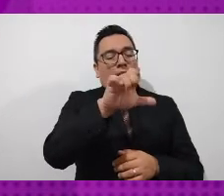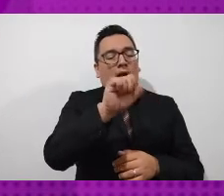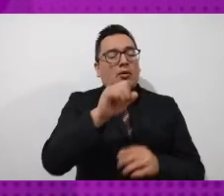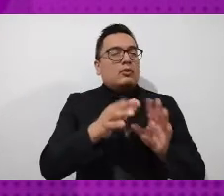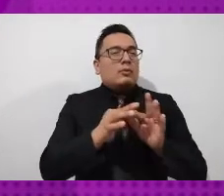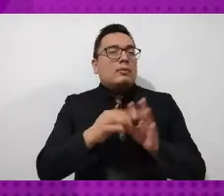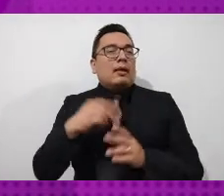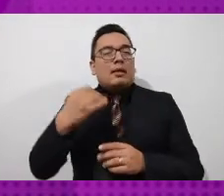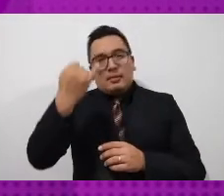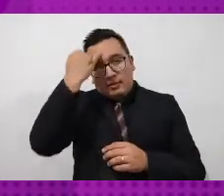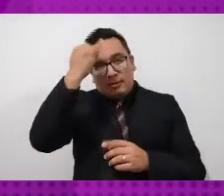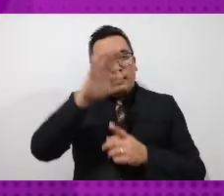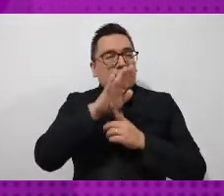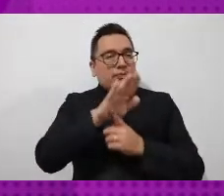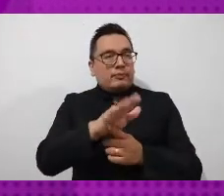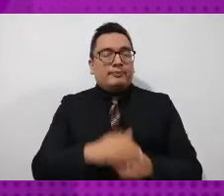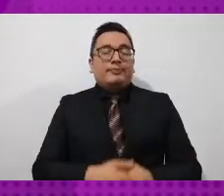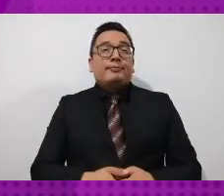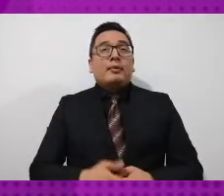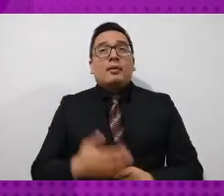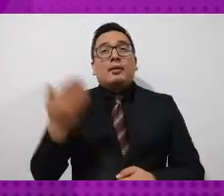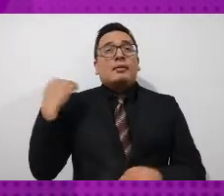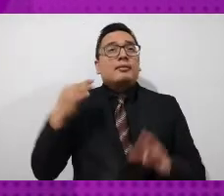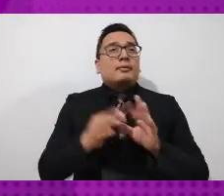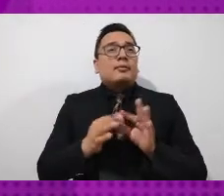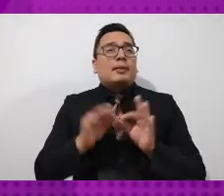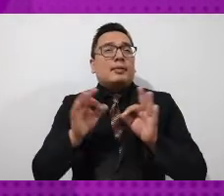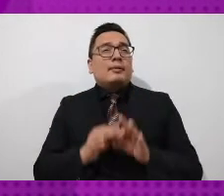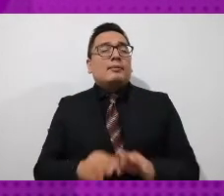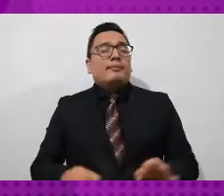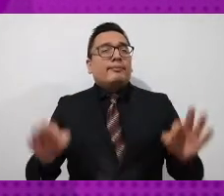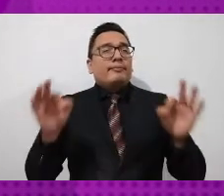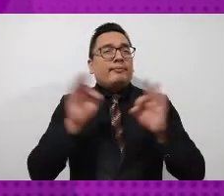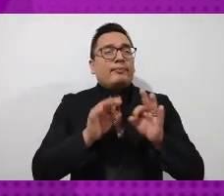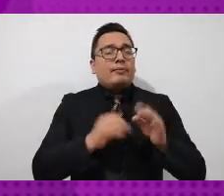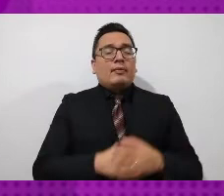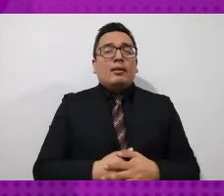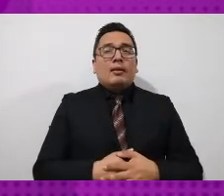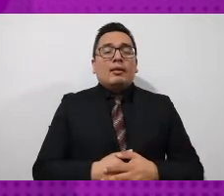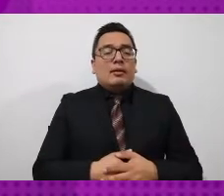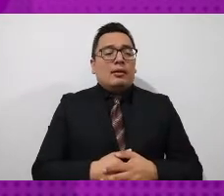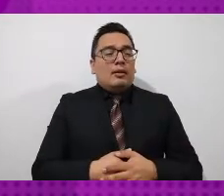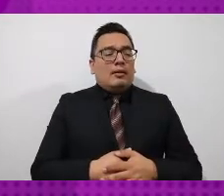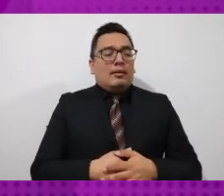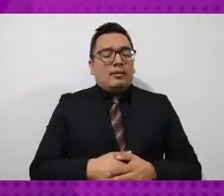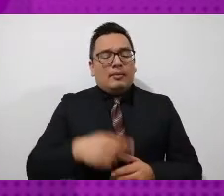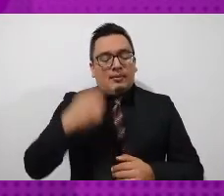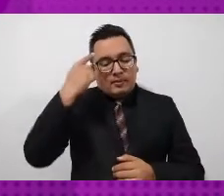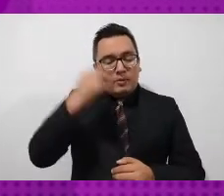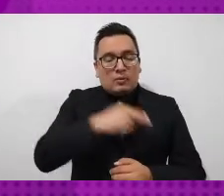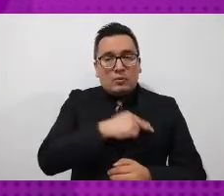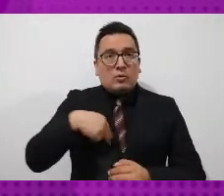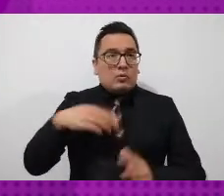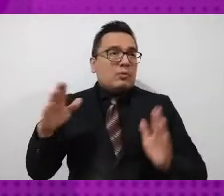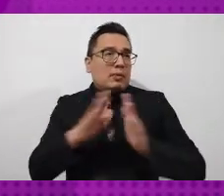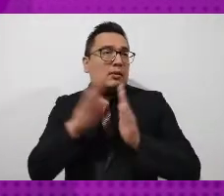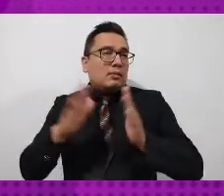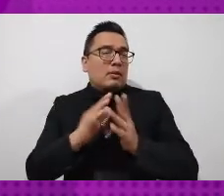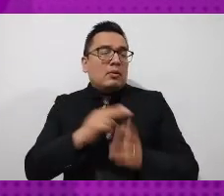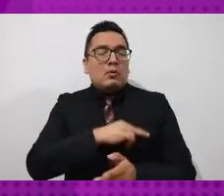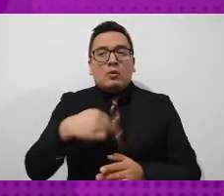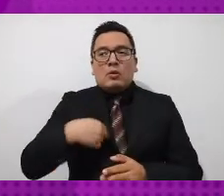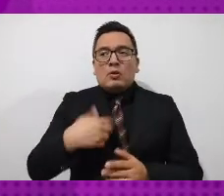popular. Consejero, hablábamos de la importancia, antes de irnos a esta pausa, de la importancia de poder participar, de